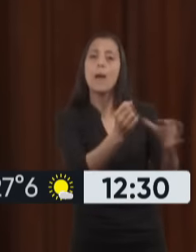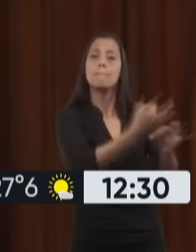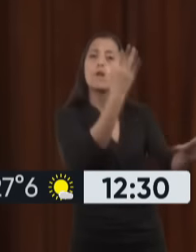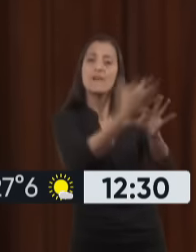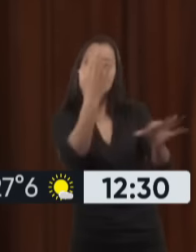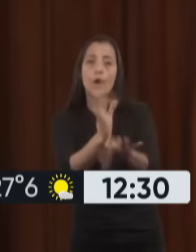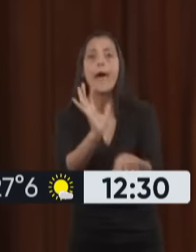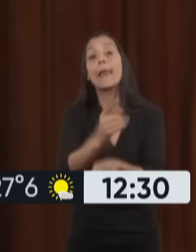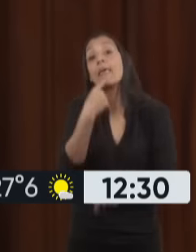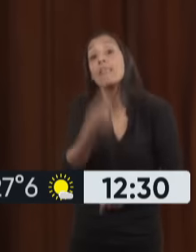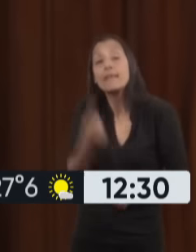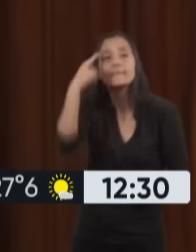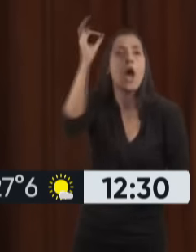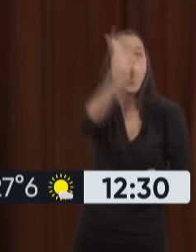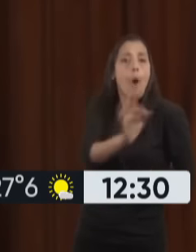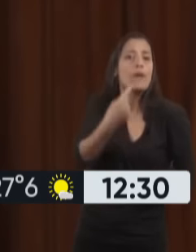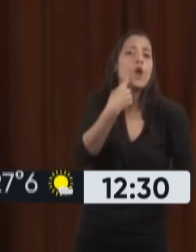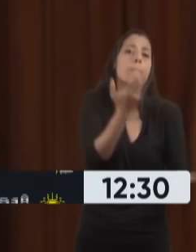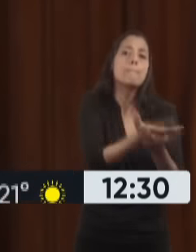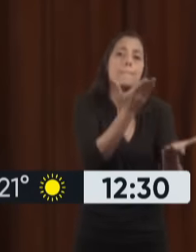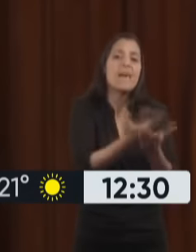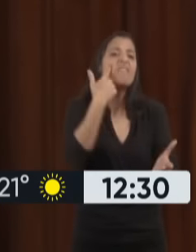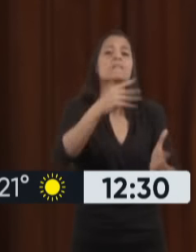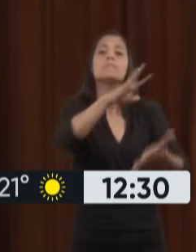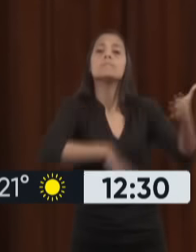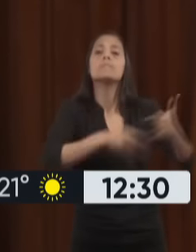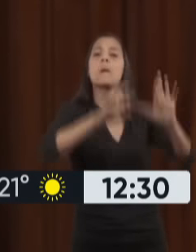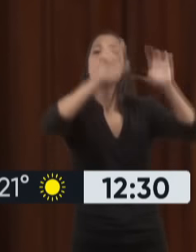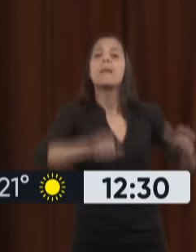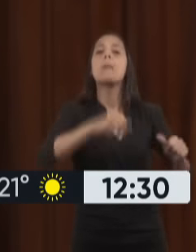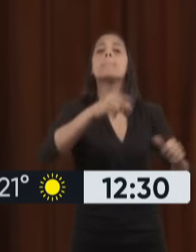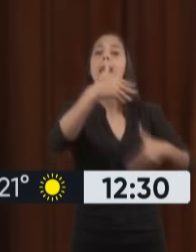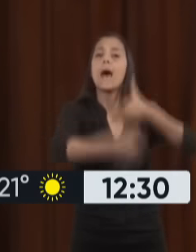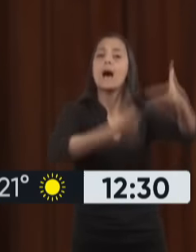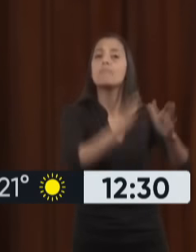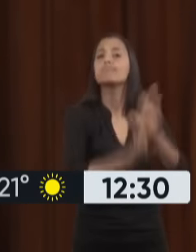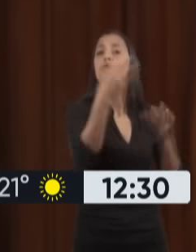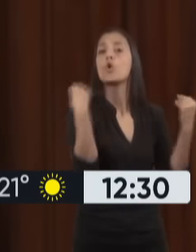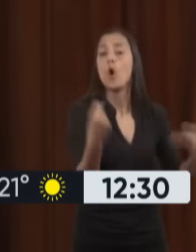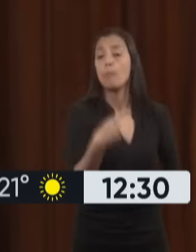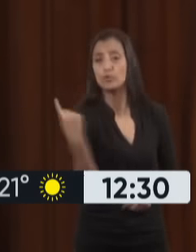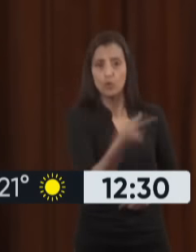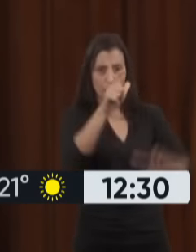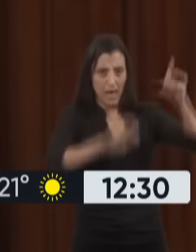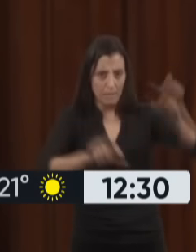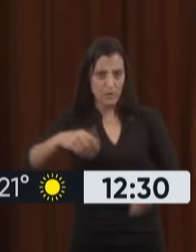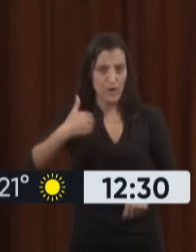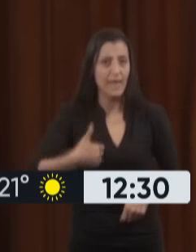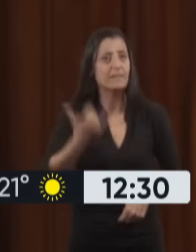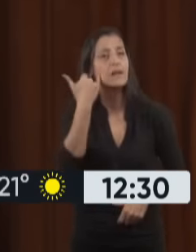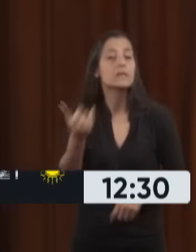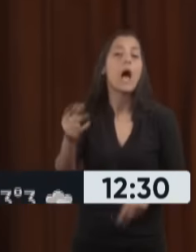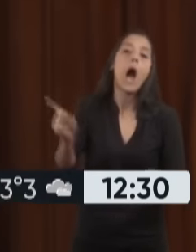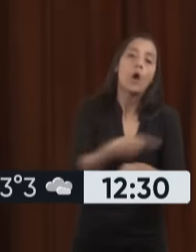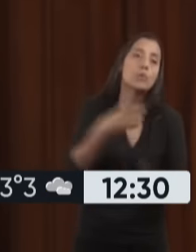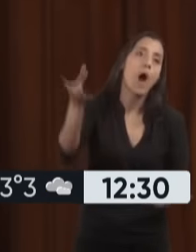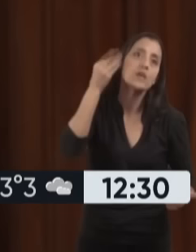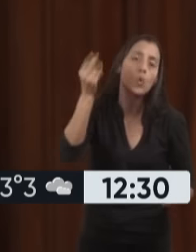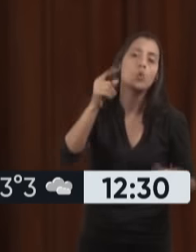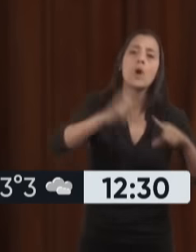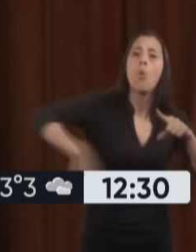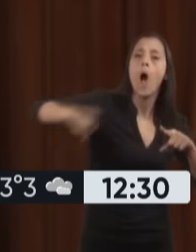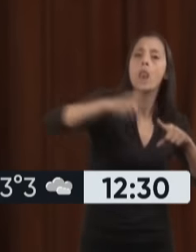viven de opinar o pedir un plan de desarrollo. Todo lo que los argentinos estamos acostumbrados a escuchar en materia económica es